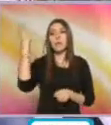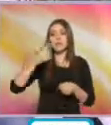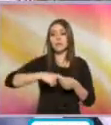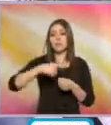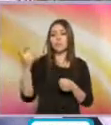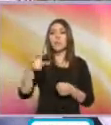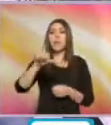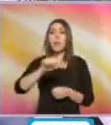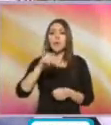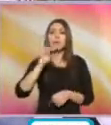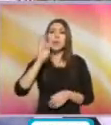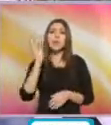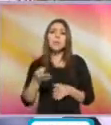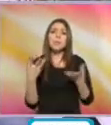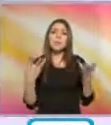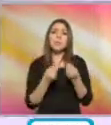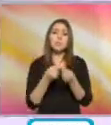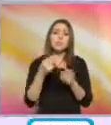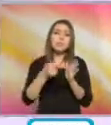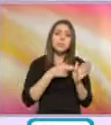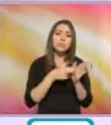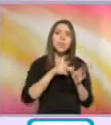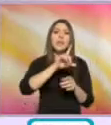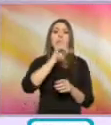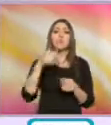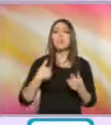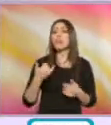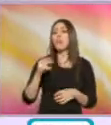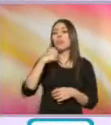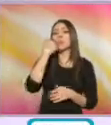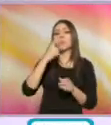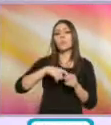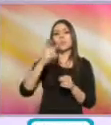hoy dice o lo anuncia y ya. ¿No? Sí, exactamente.